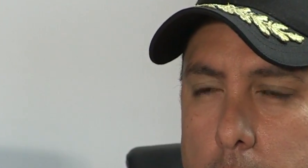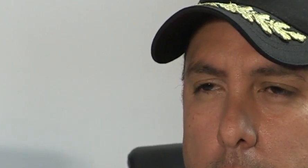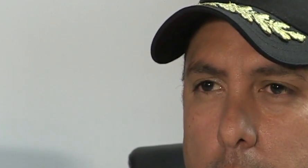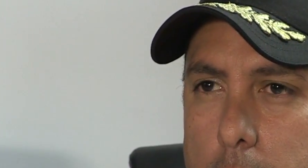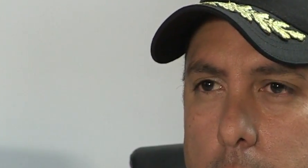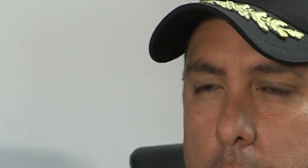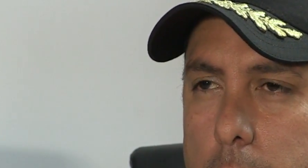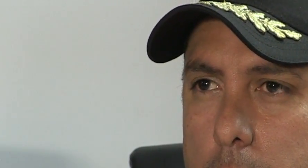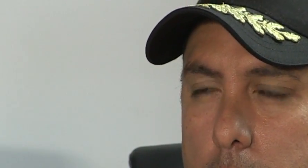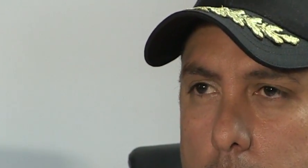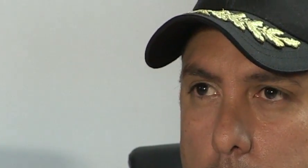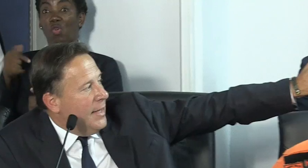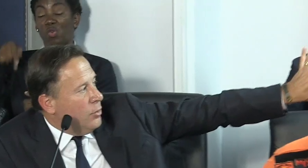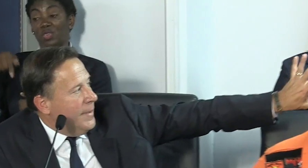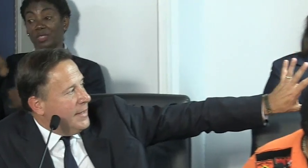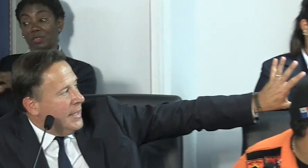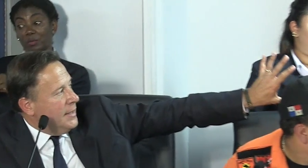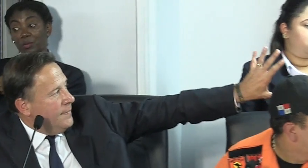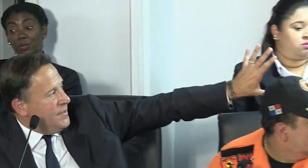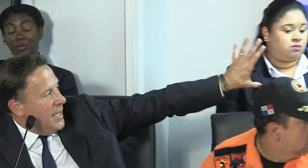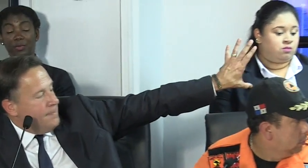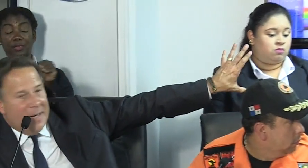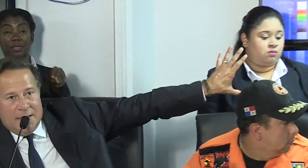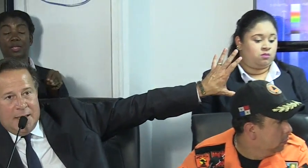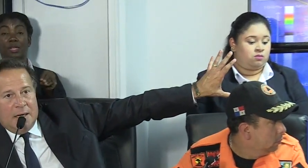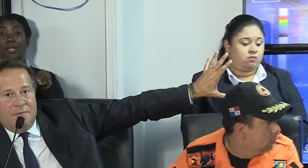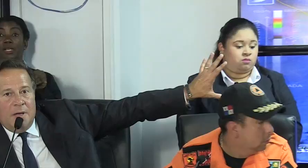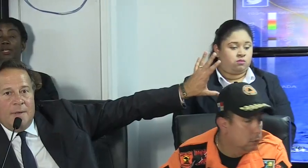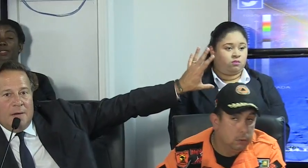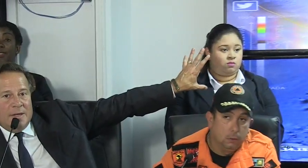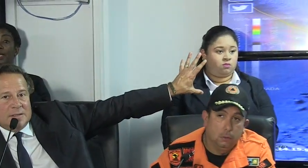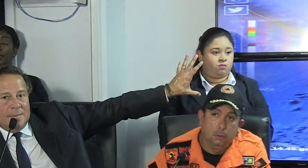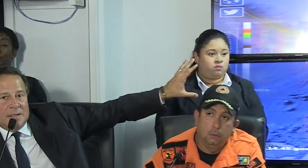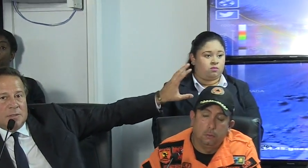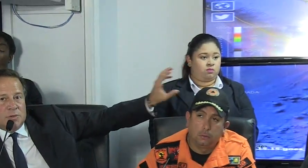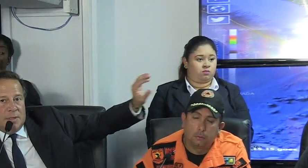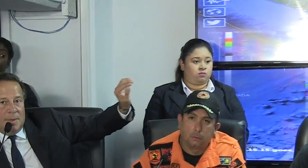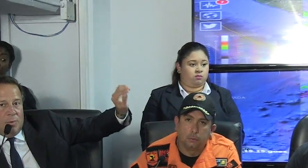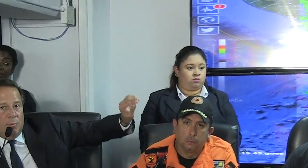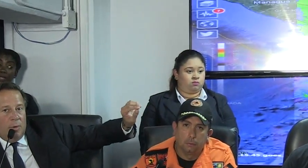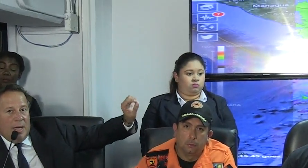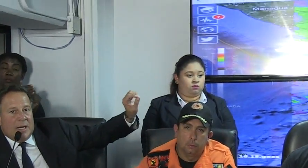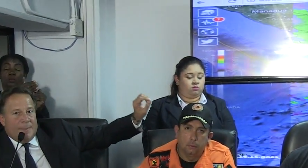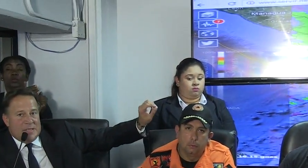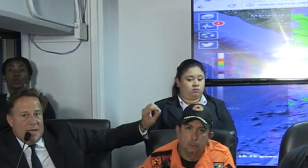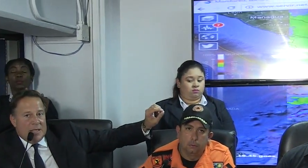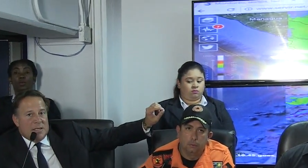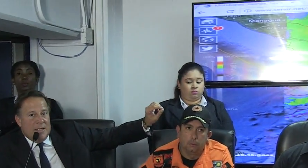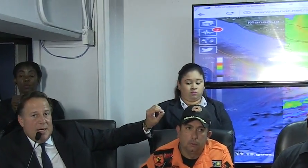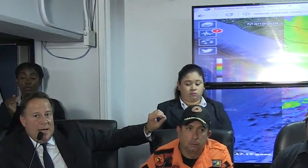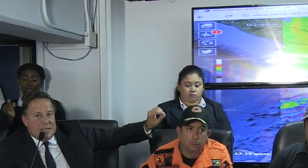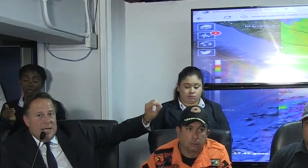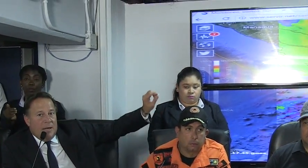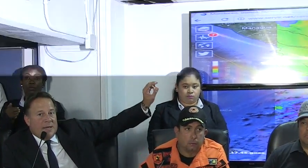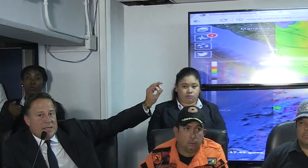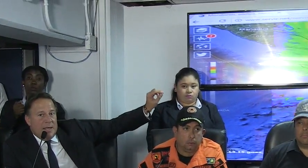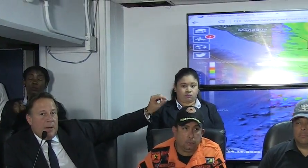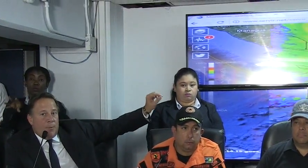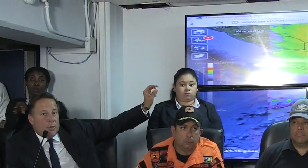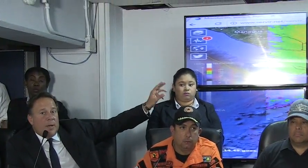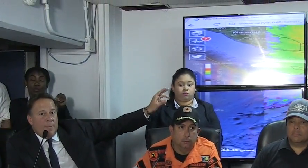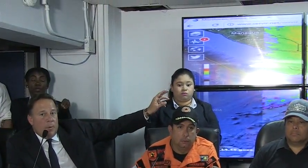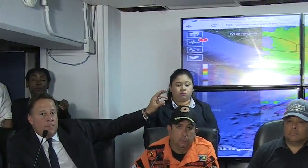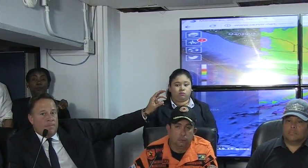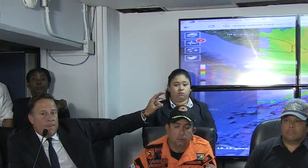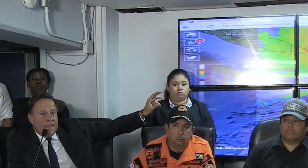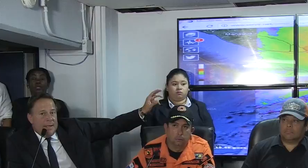El país debe regresar a su actividad normal, a la total calma. La frontera conjunta seguirá pendiente de lo que es la